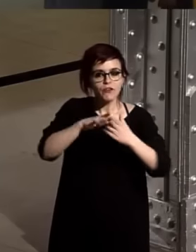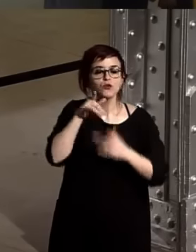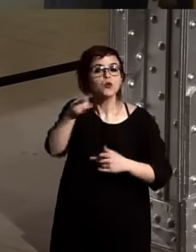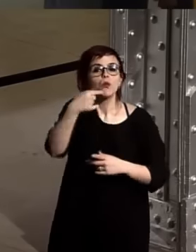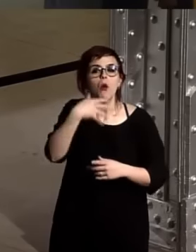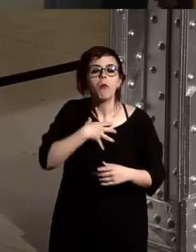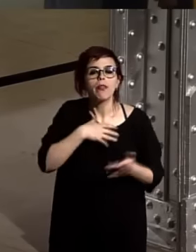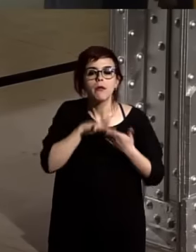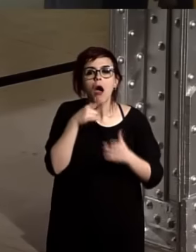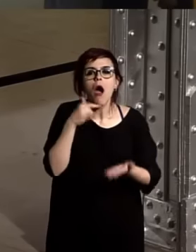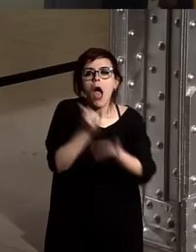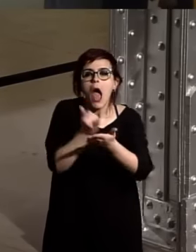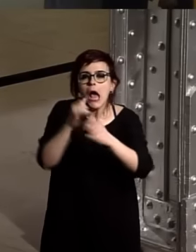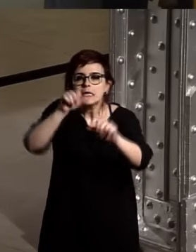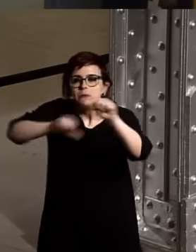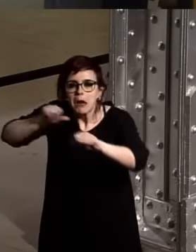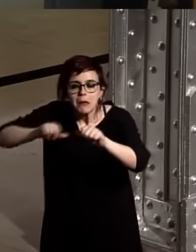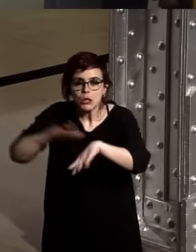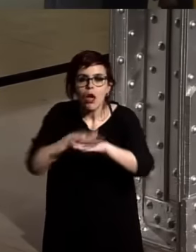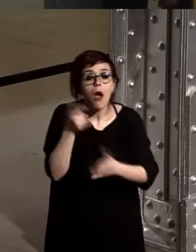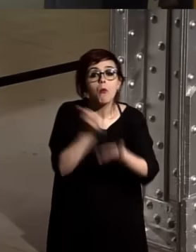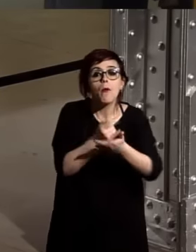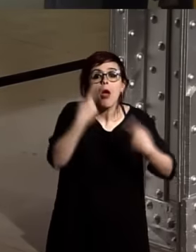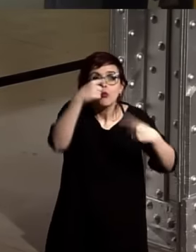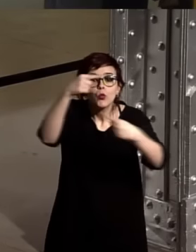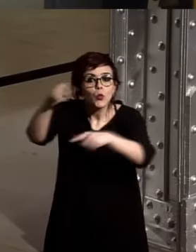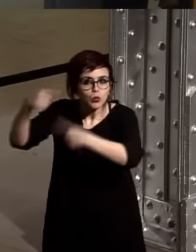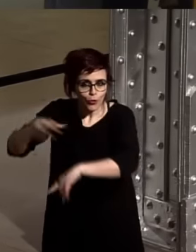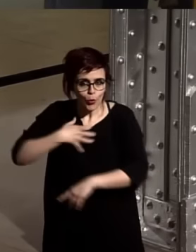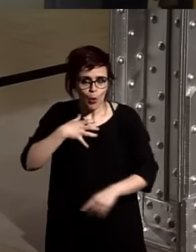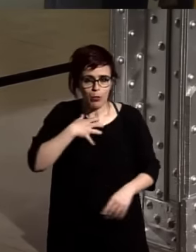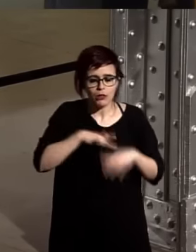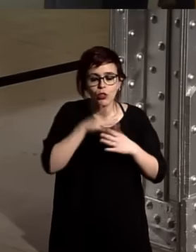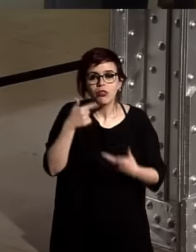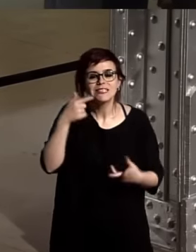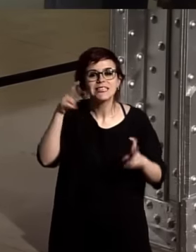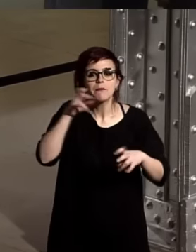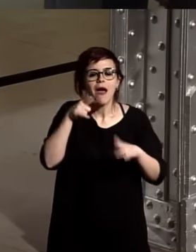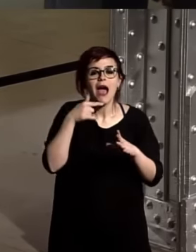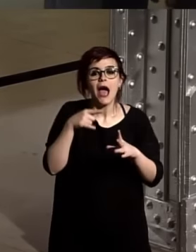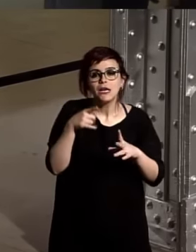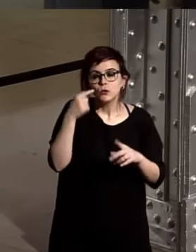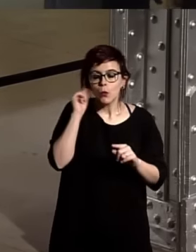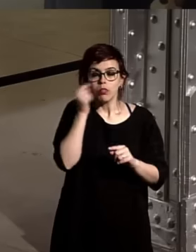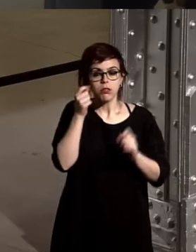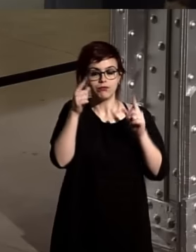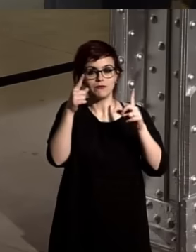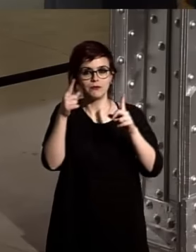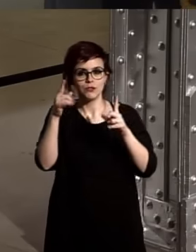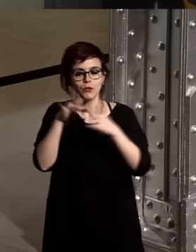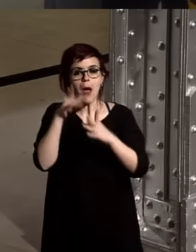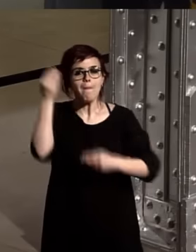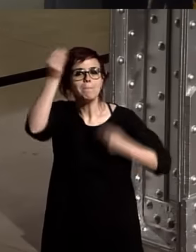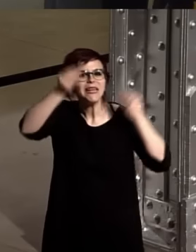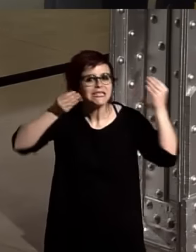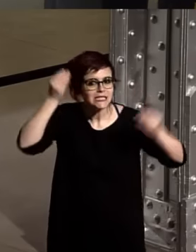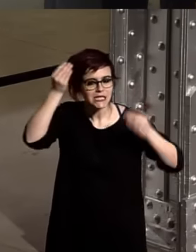la gente que vaya haciendo experimentos por ahí no entonces dices Qué es pensar científicamente y te das cuenta que al final prensar